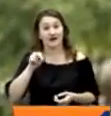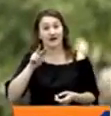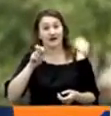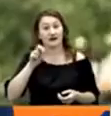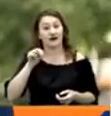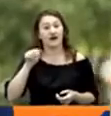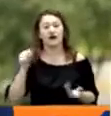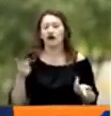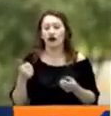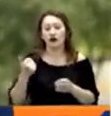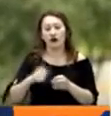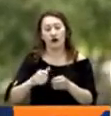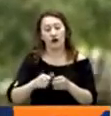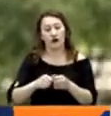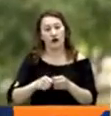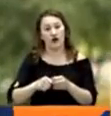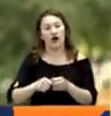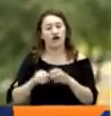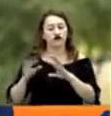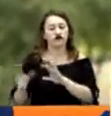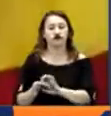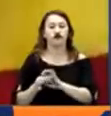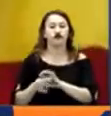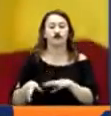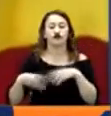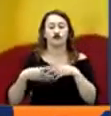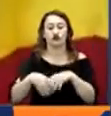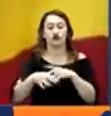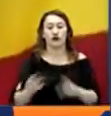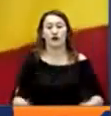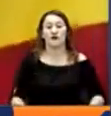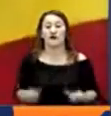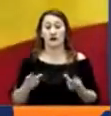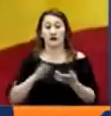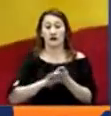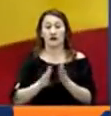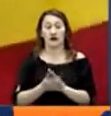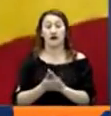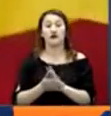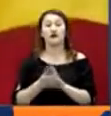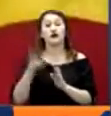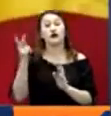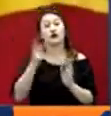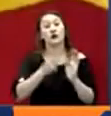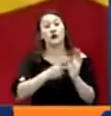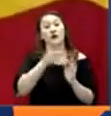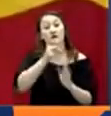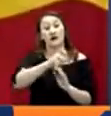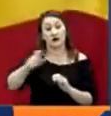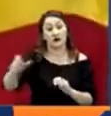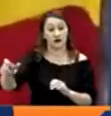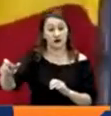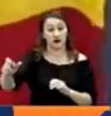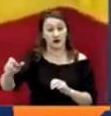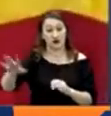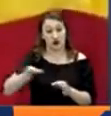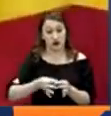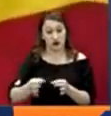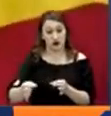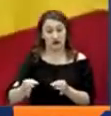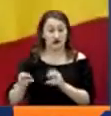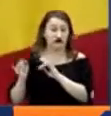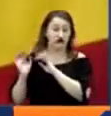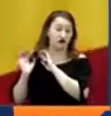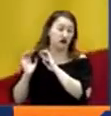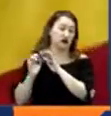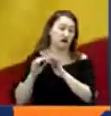Arauca se unieron para marchar por la vida y por la paz. Al menos 2.000 personas de este municipio ocuparon